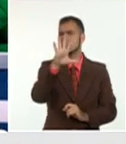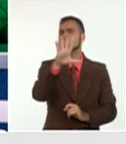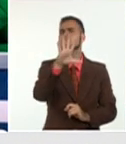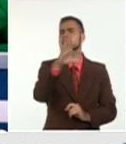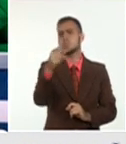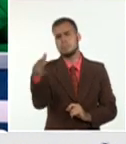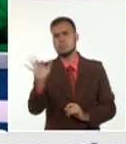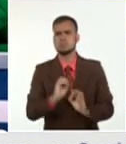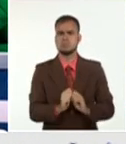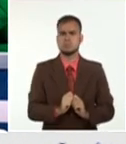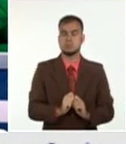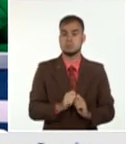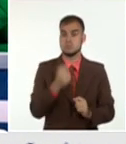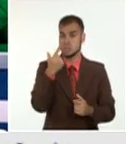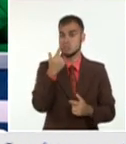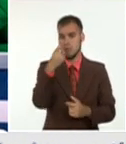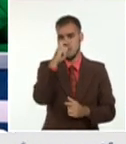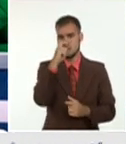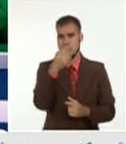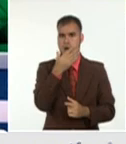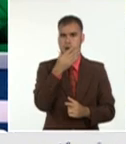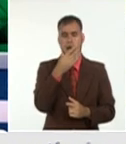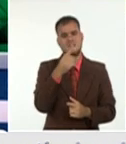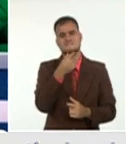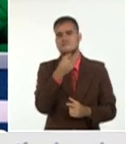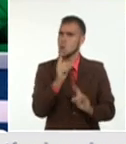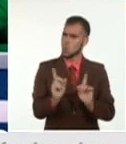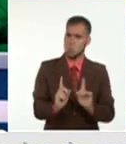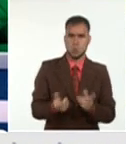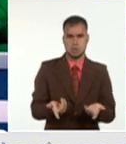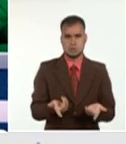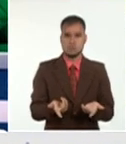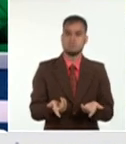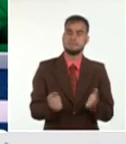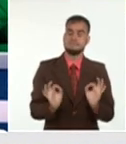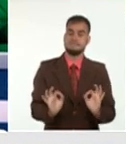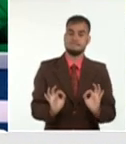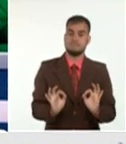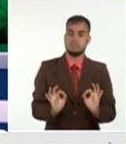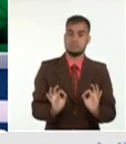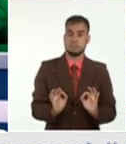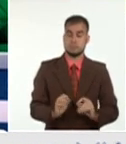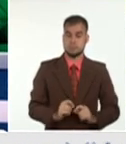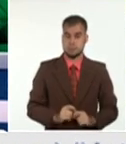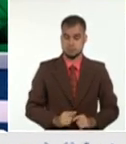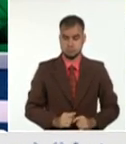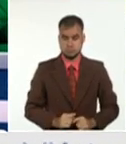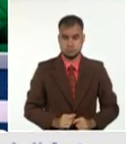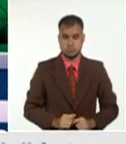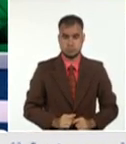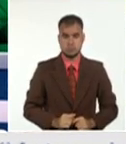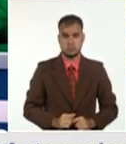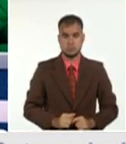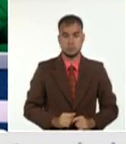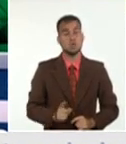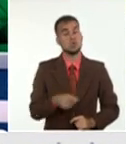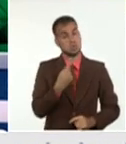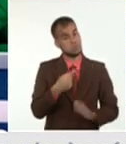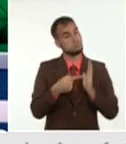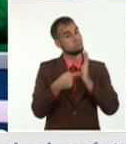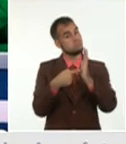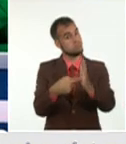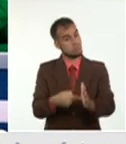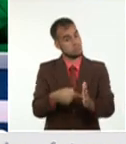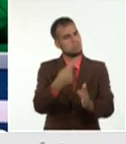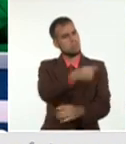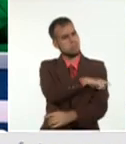sea, edades jóvenes. Y hacemos el paréntesis precisamente para que nuestra población